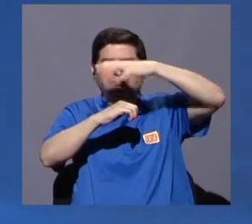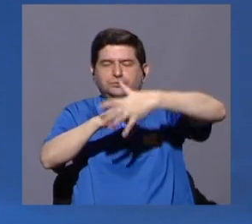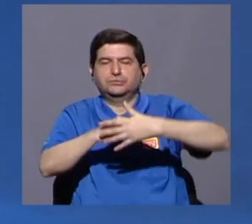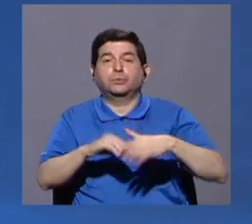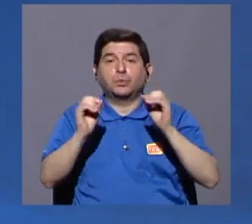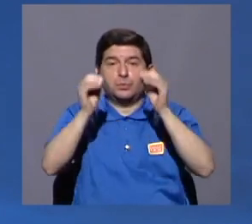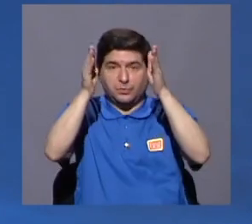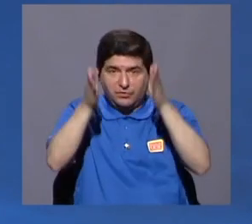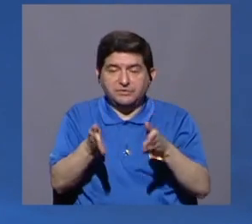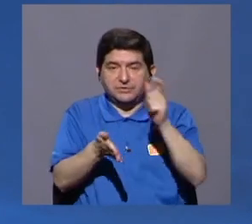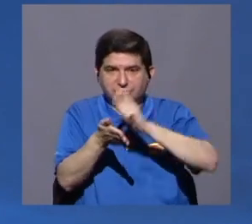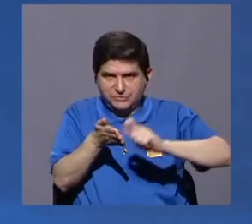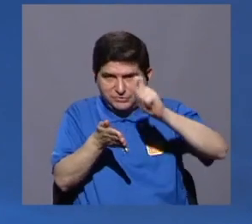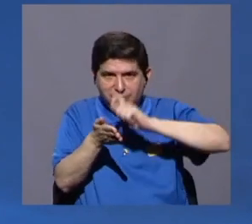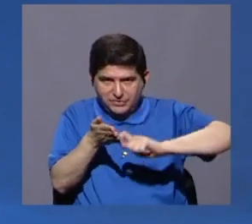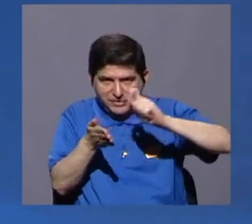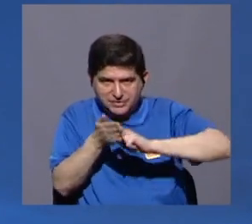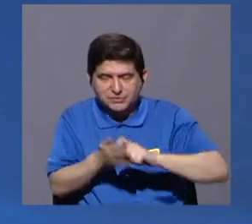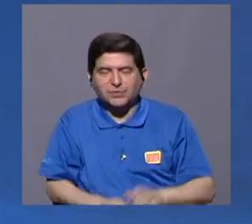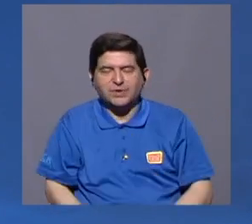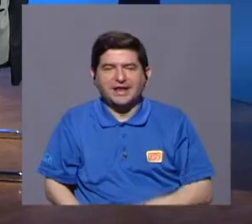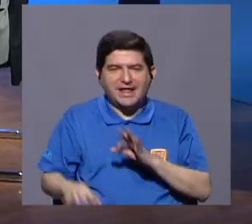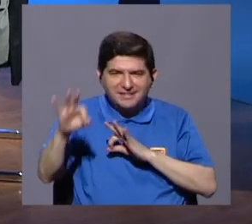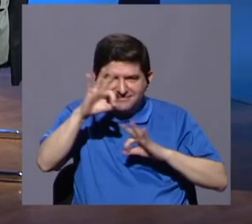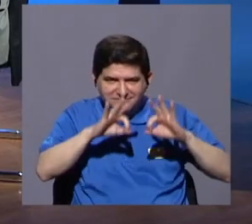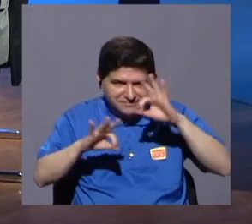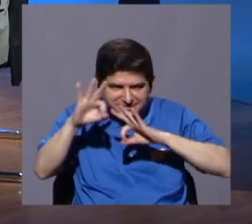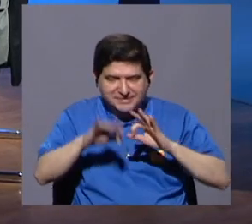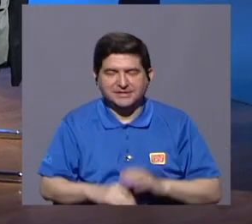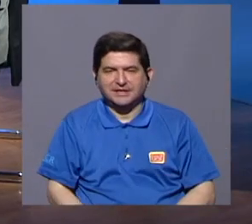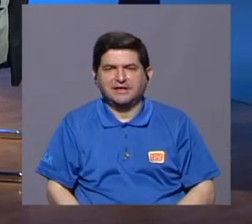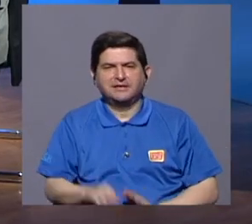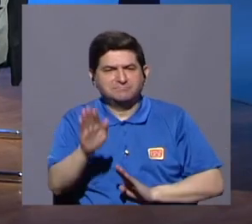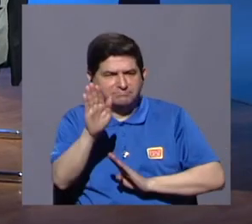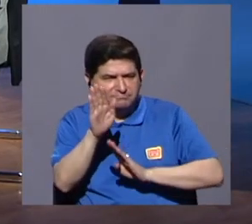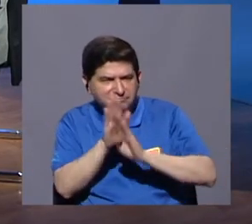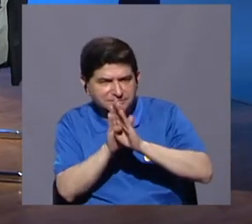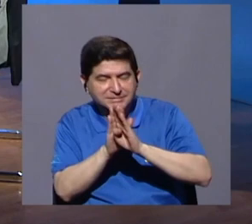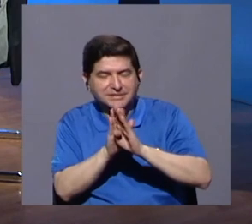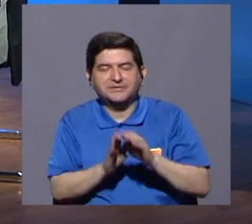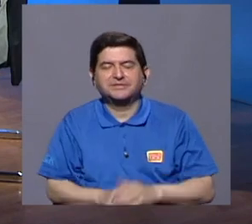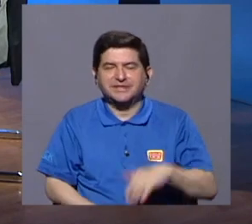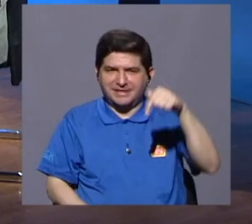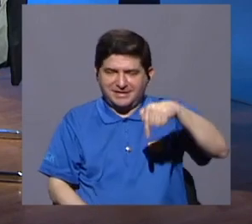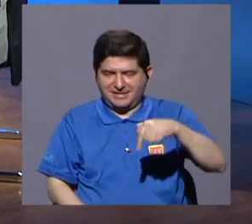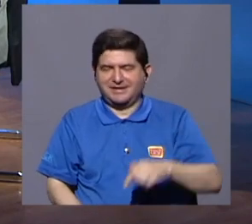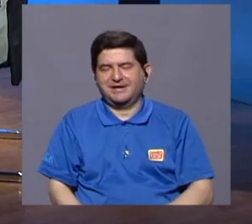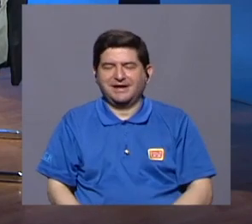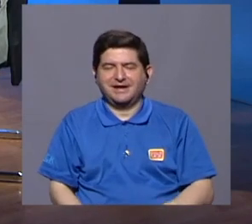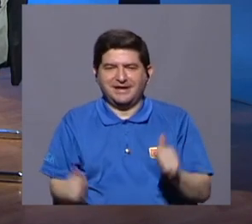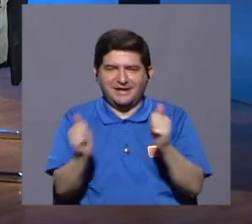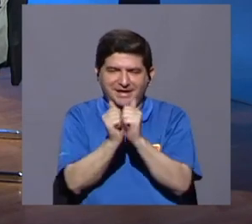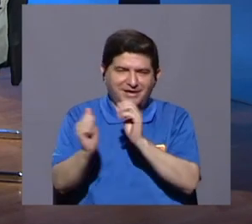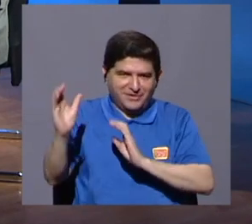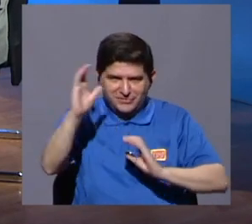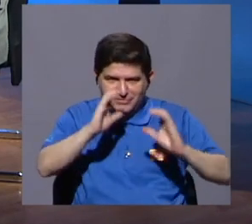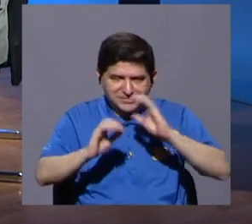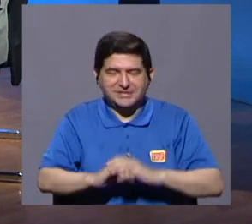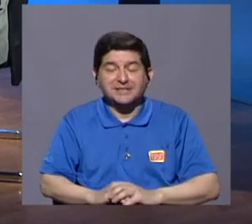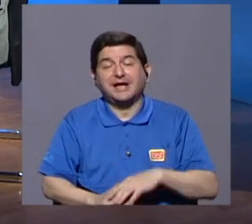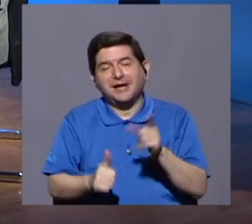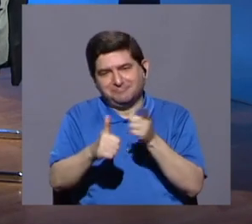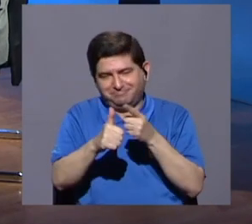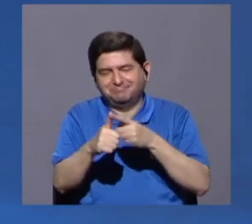docente en la escuela de física y vamos a desarrollar carolina bienvenida muchas gran conciencia muchísimas gracias por